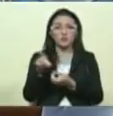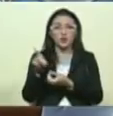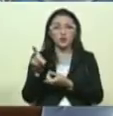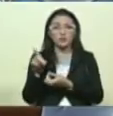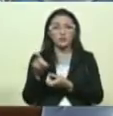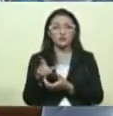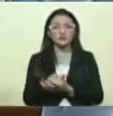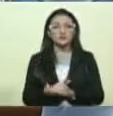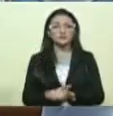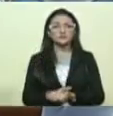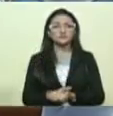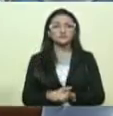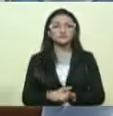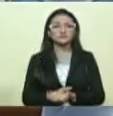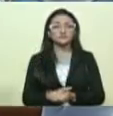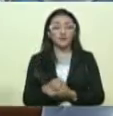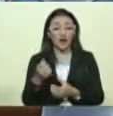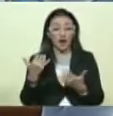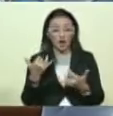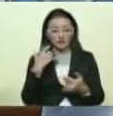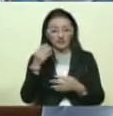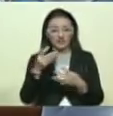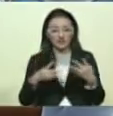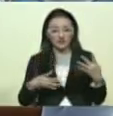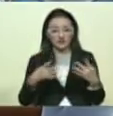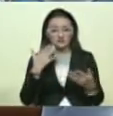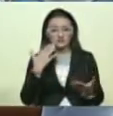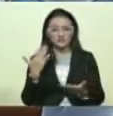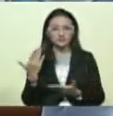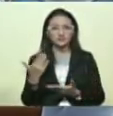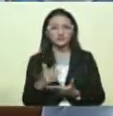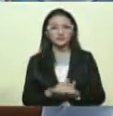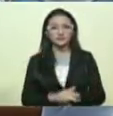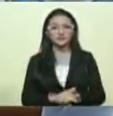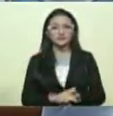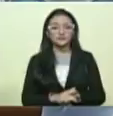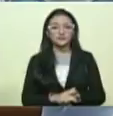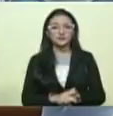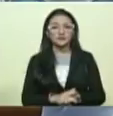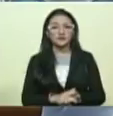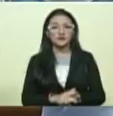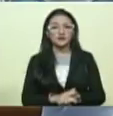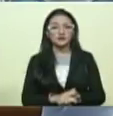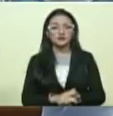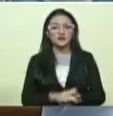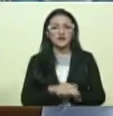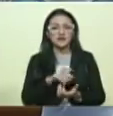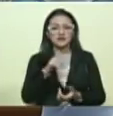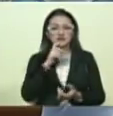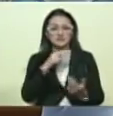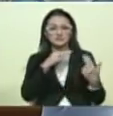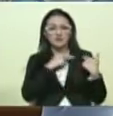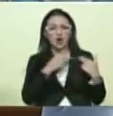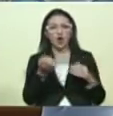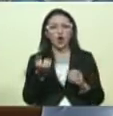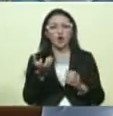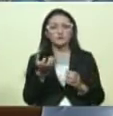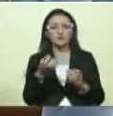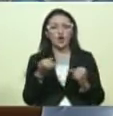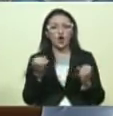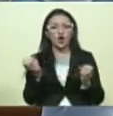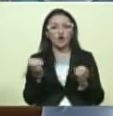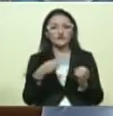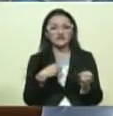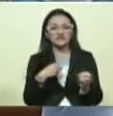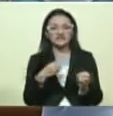que voy a detallar los bienes, pasan ahora a ser administrados por la Oficina Nacional contra